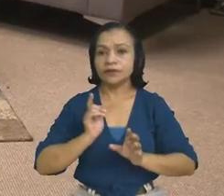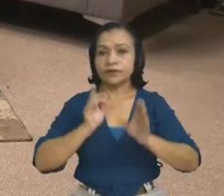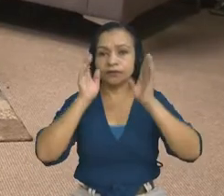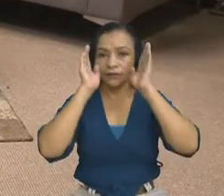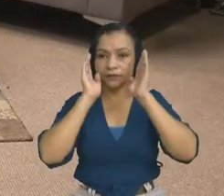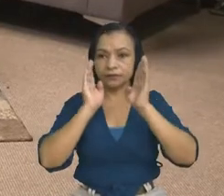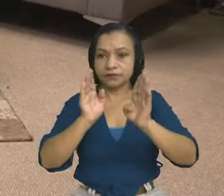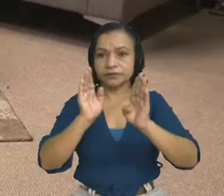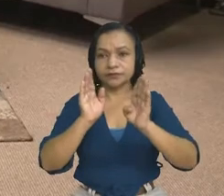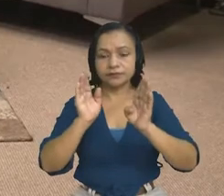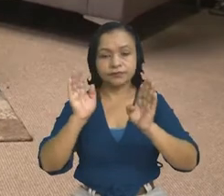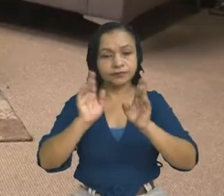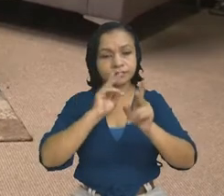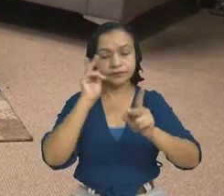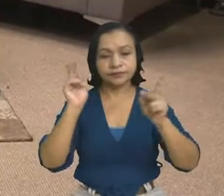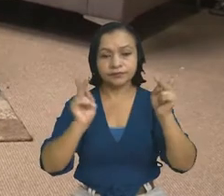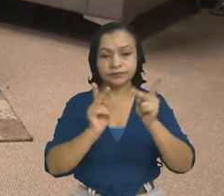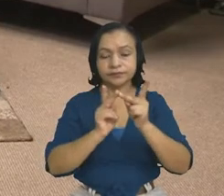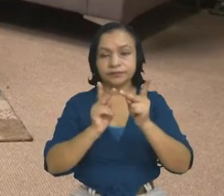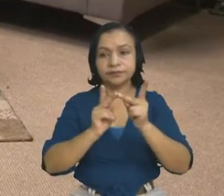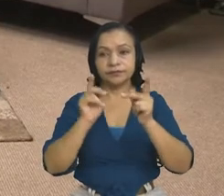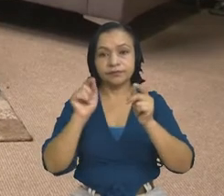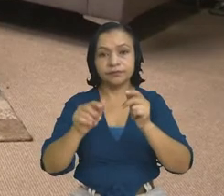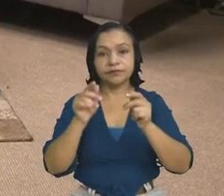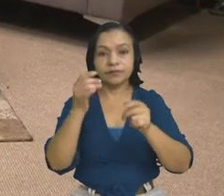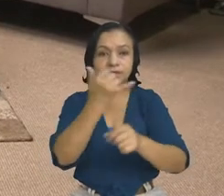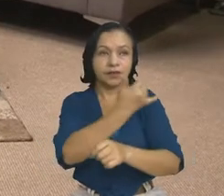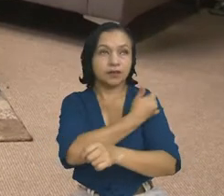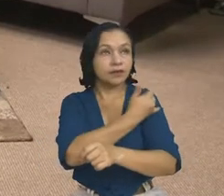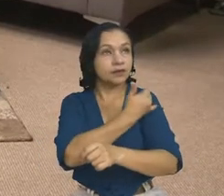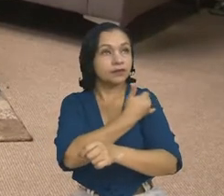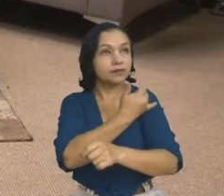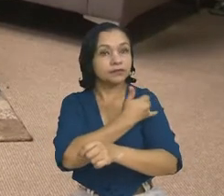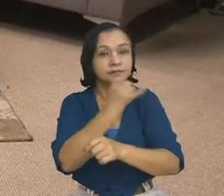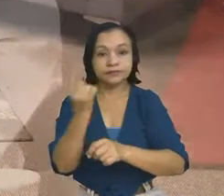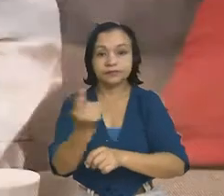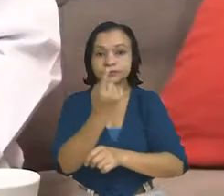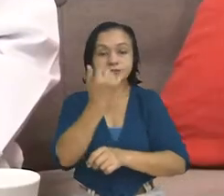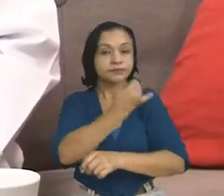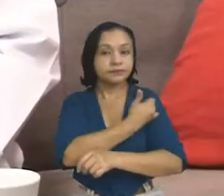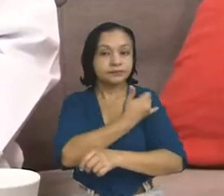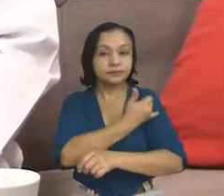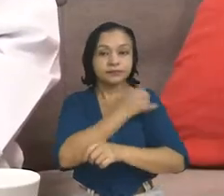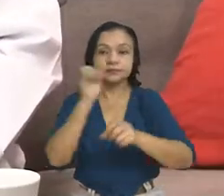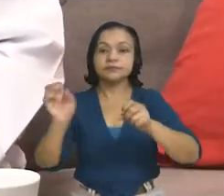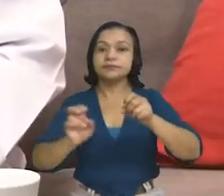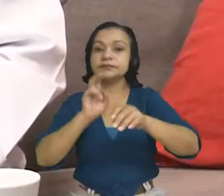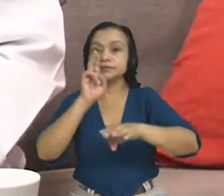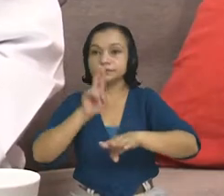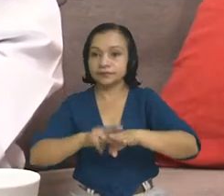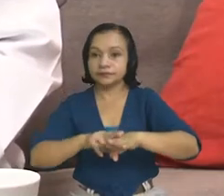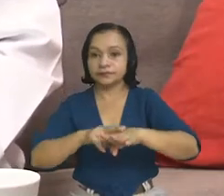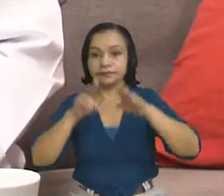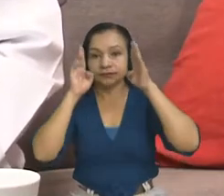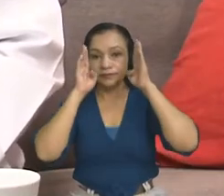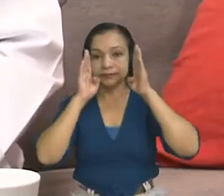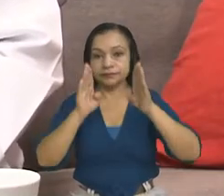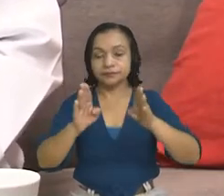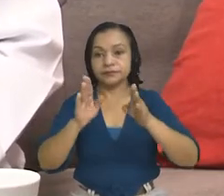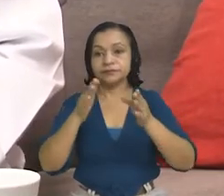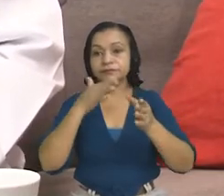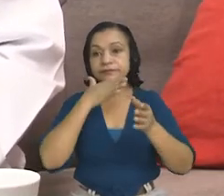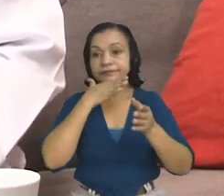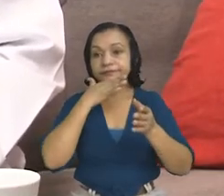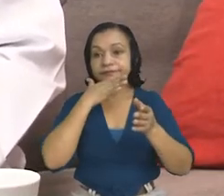de una manera integral. Entonces, en este momento, este hospital es el único hospital de referencia nacional para atender este tipo